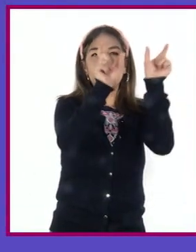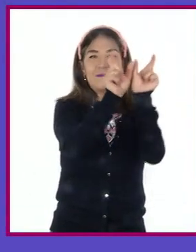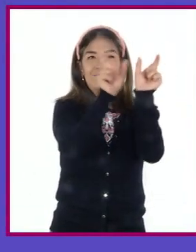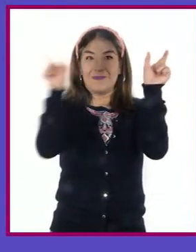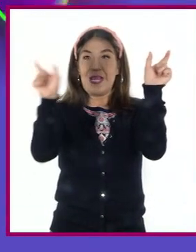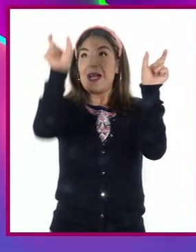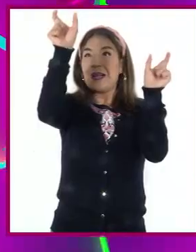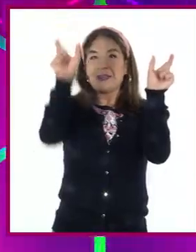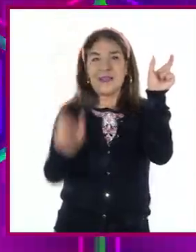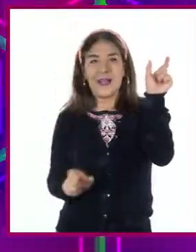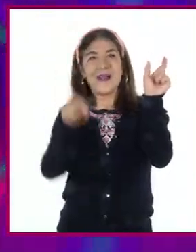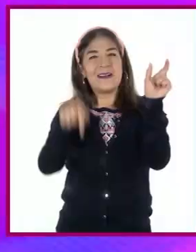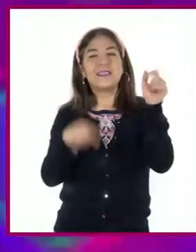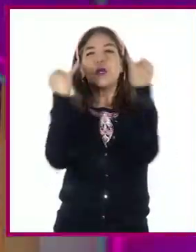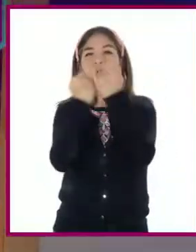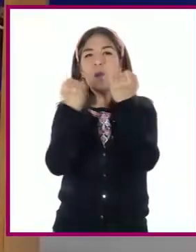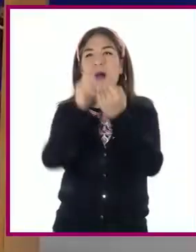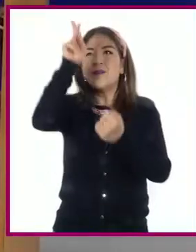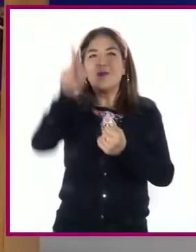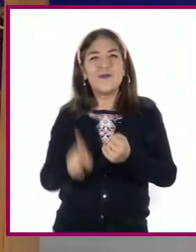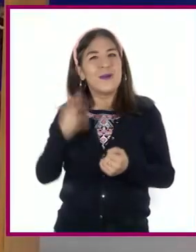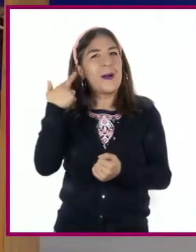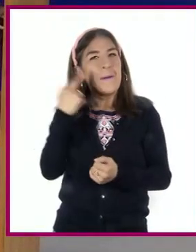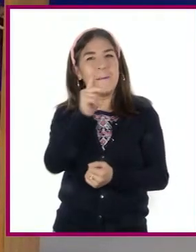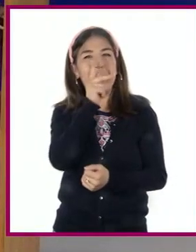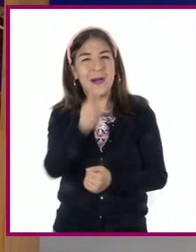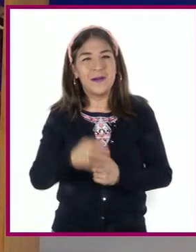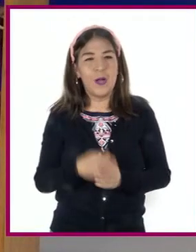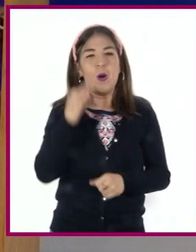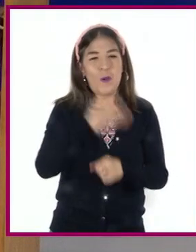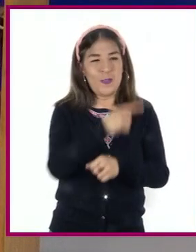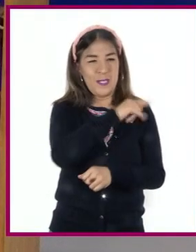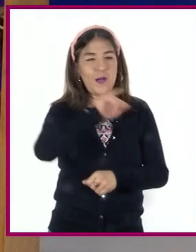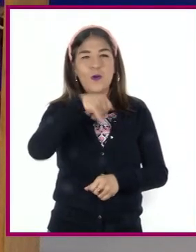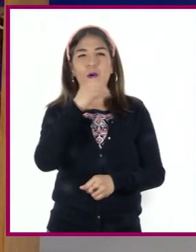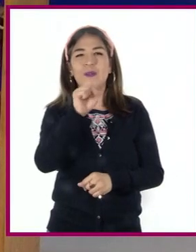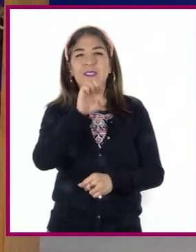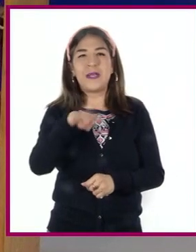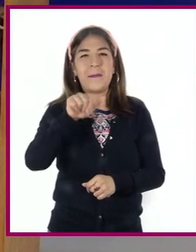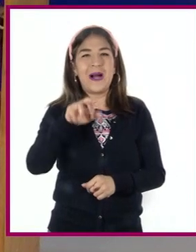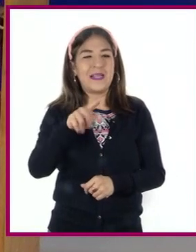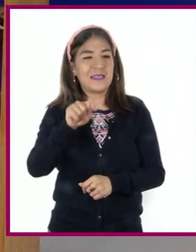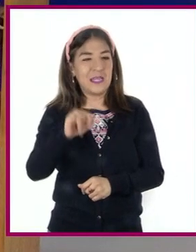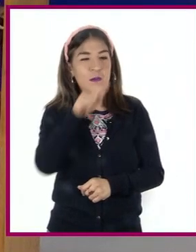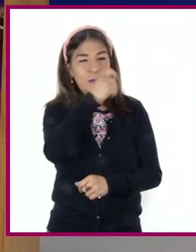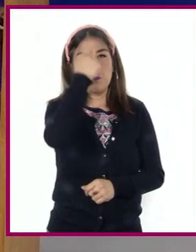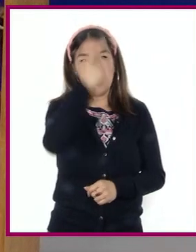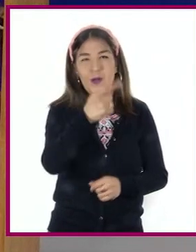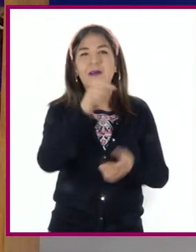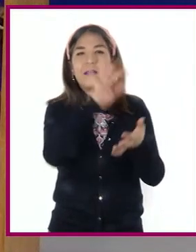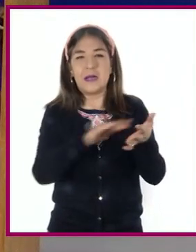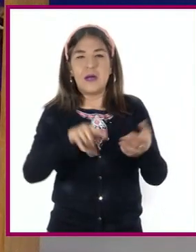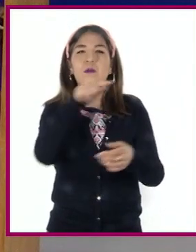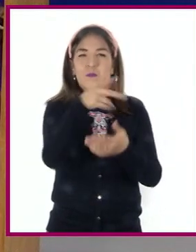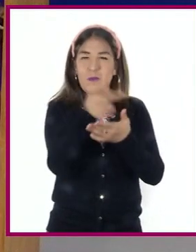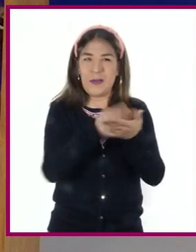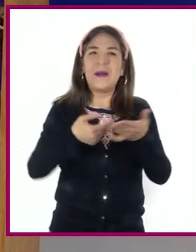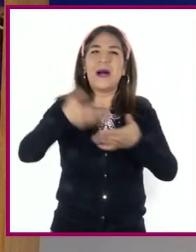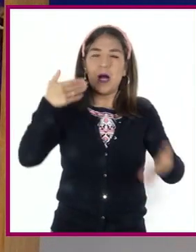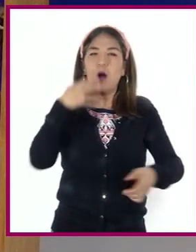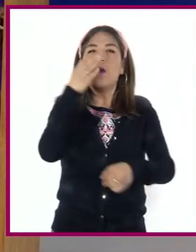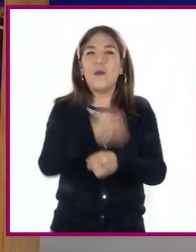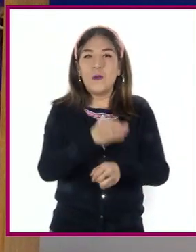sentía un estruendo como de fieras al combate. Otros ejemplos serían, su sonrisa brillaba como la